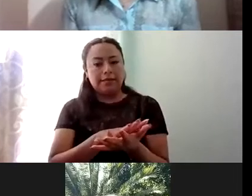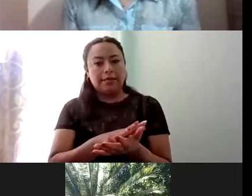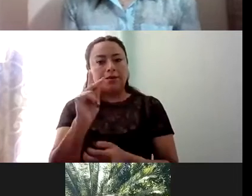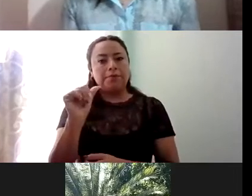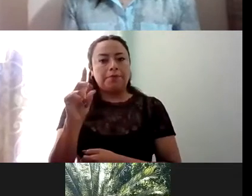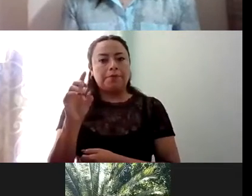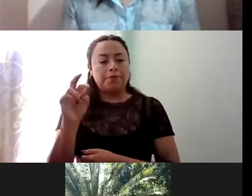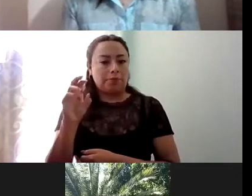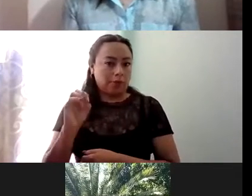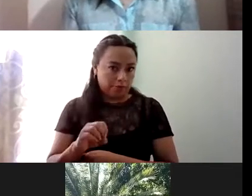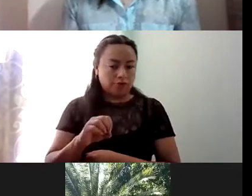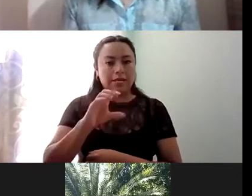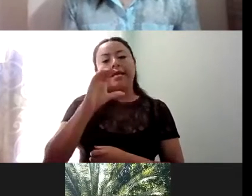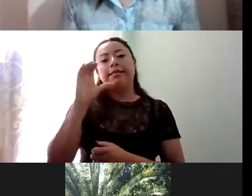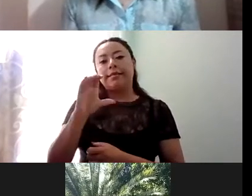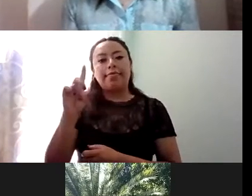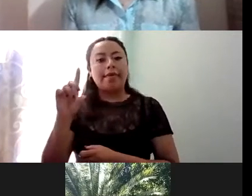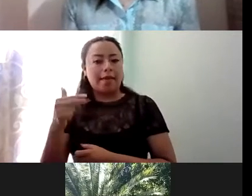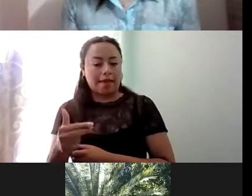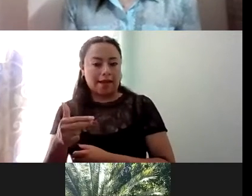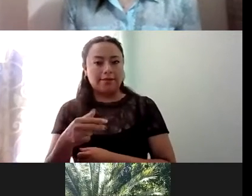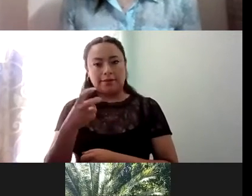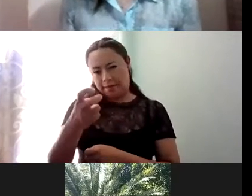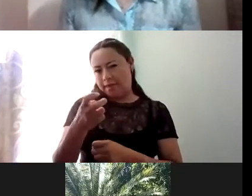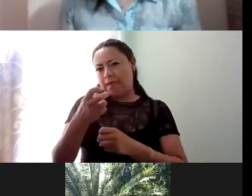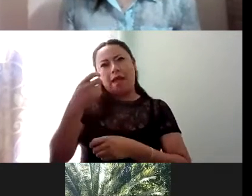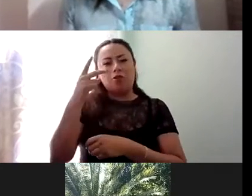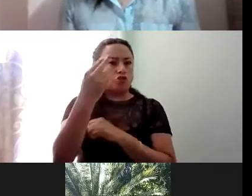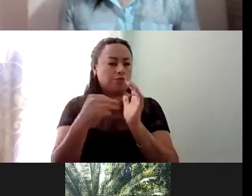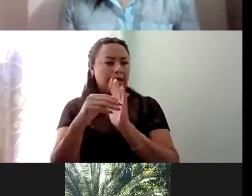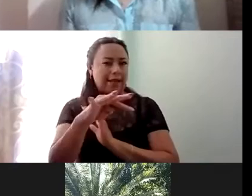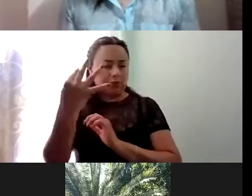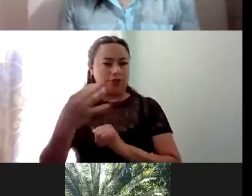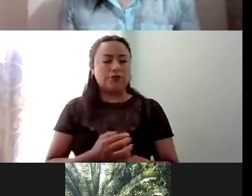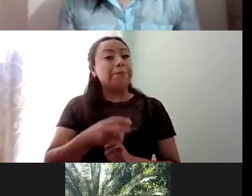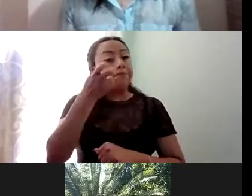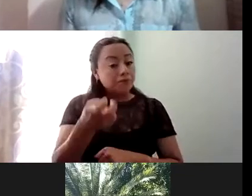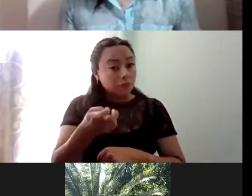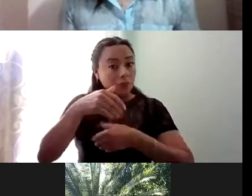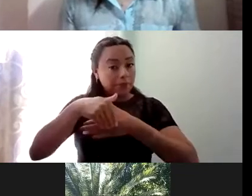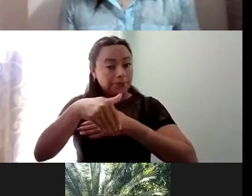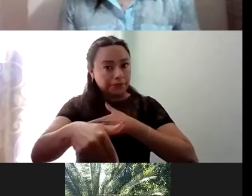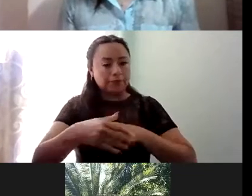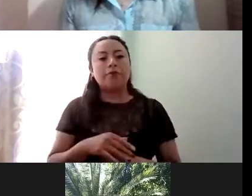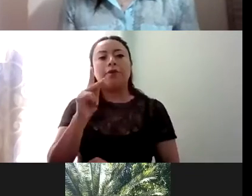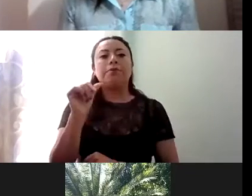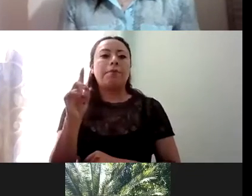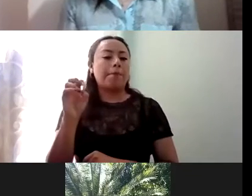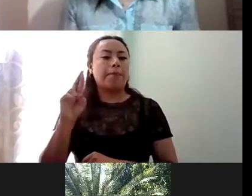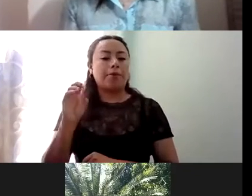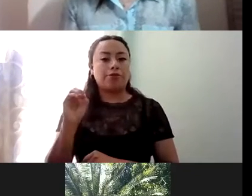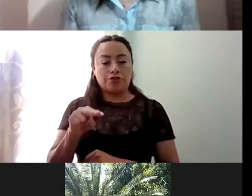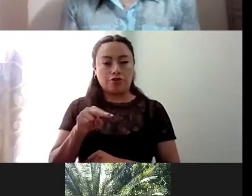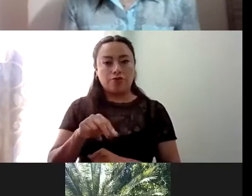CNDH en ese momento. Estamos hablando más o menos del año 2014. En ese momento, el padrón de asociaciones civiles con quienes tenía yo